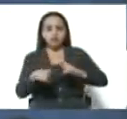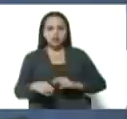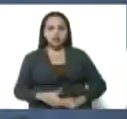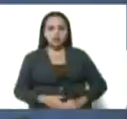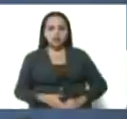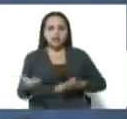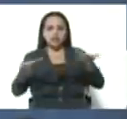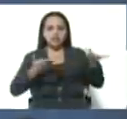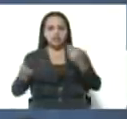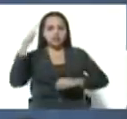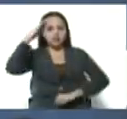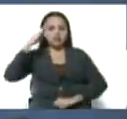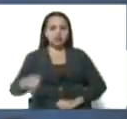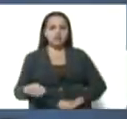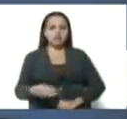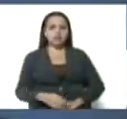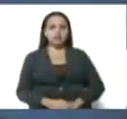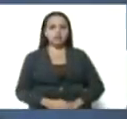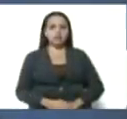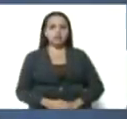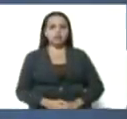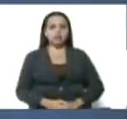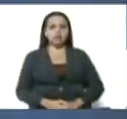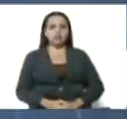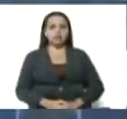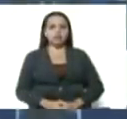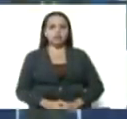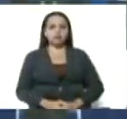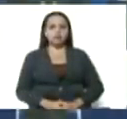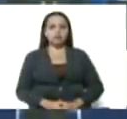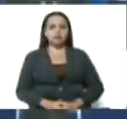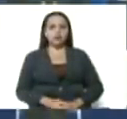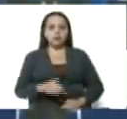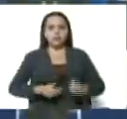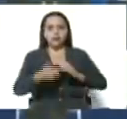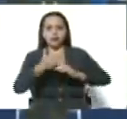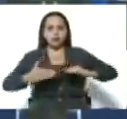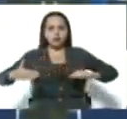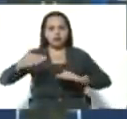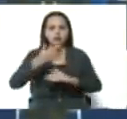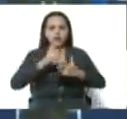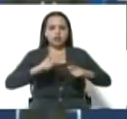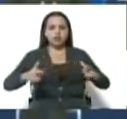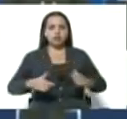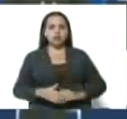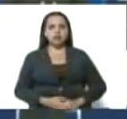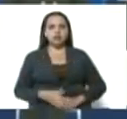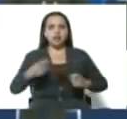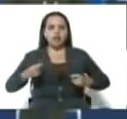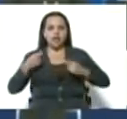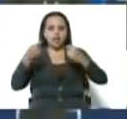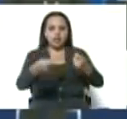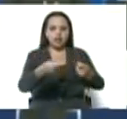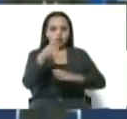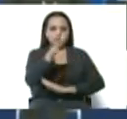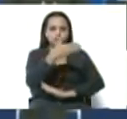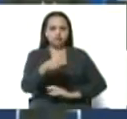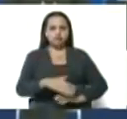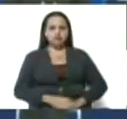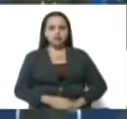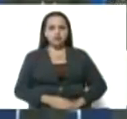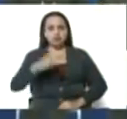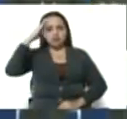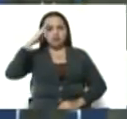servicio militar el mayor general alexis josé rodríguez cabello así y del estandarte del ejército